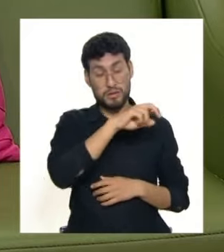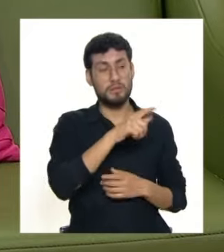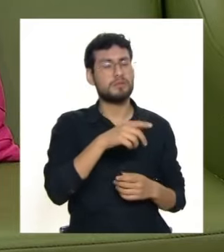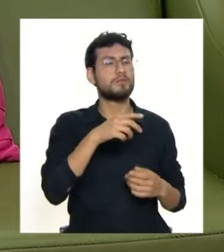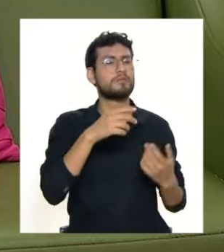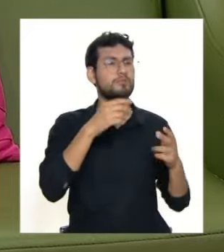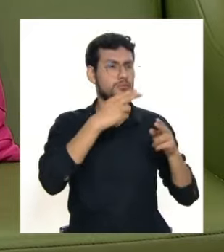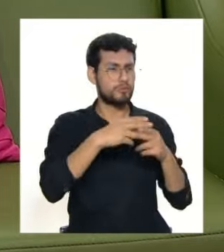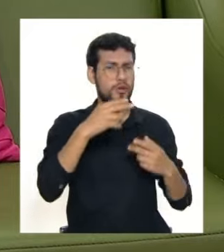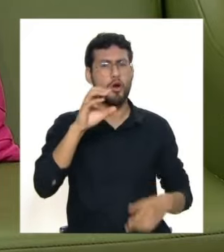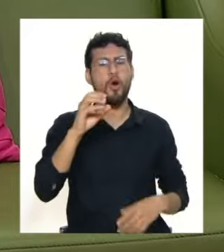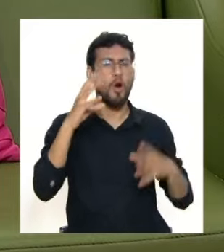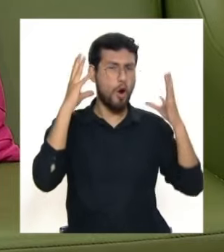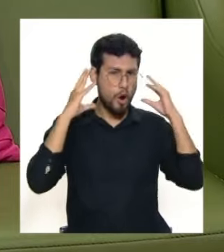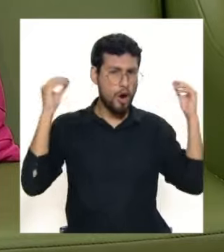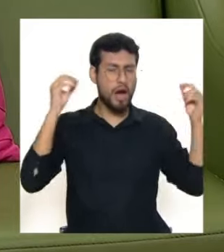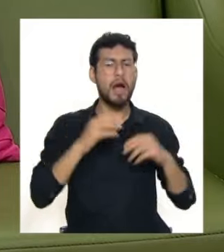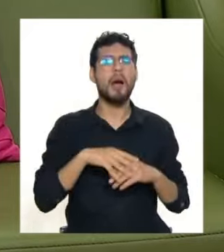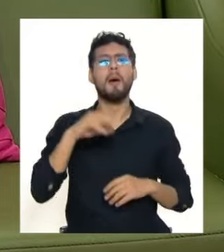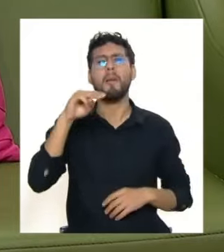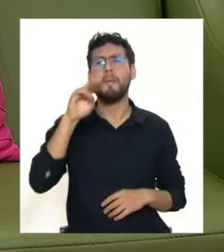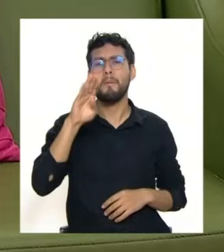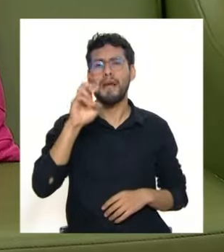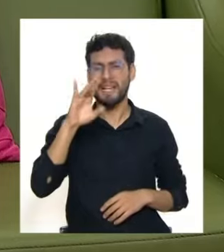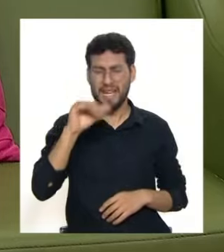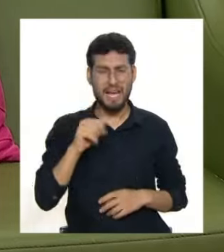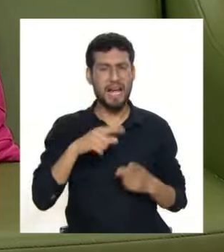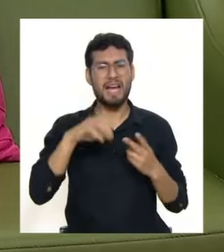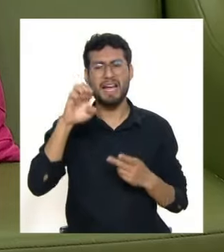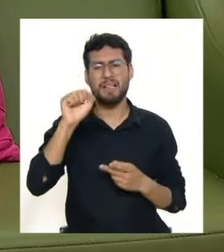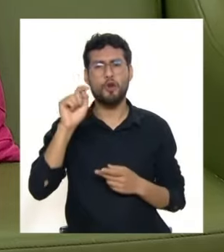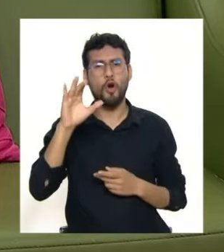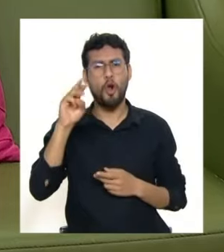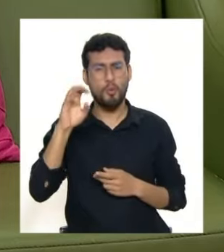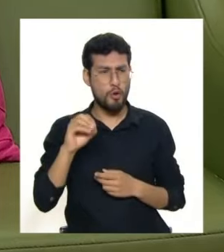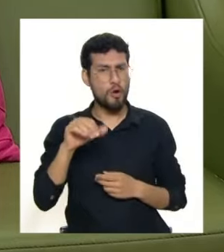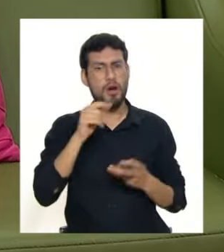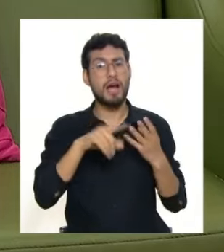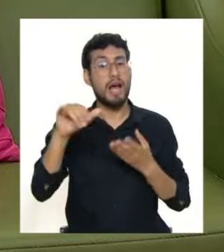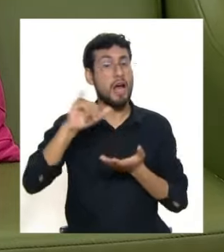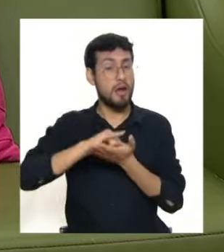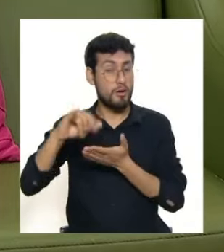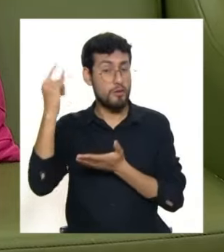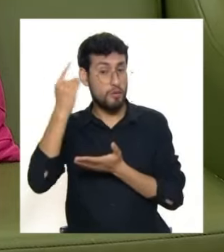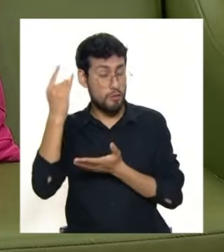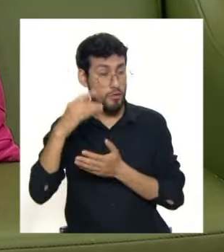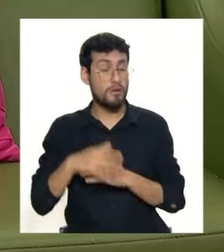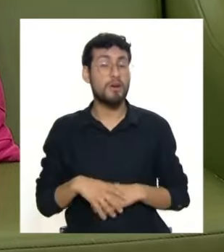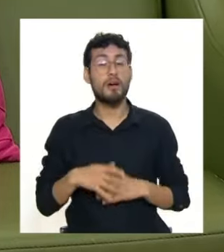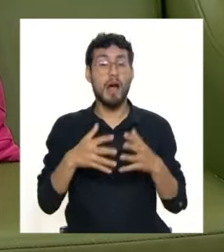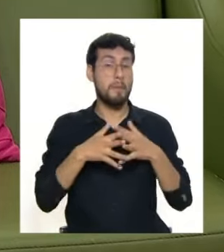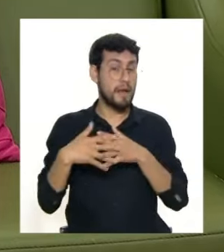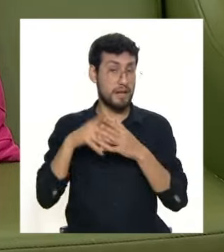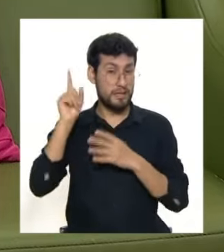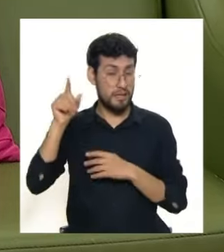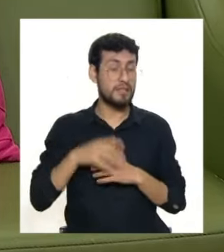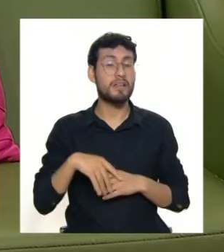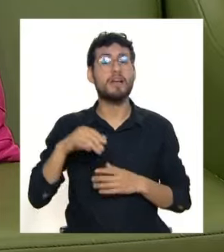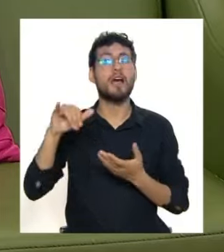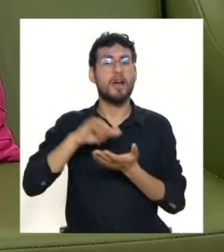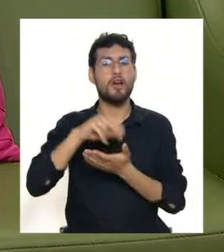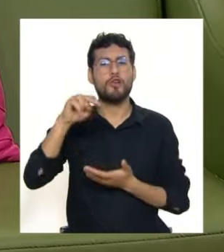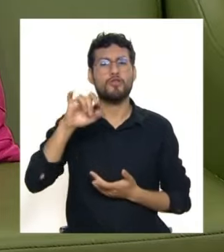Londres, Holanda, Bélgica, Estocolmo. Después pasamos a Nueva York, Estados Unidos, Nueva York, New